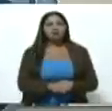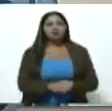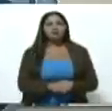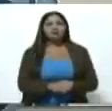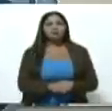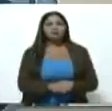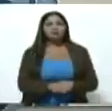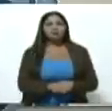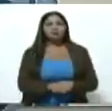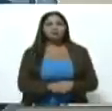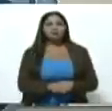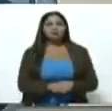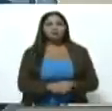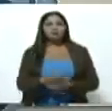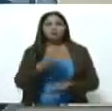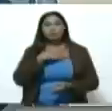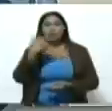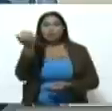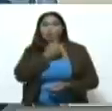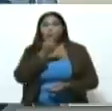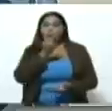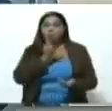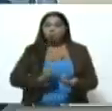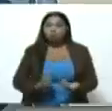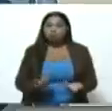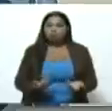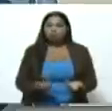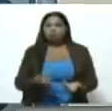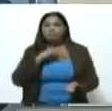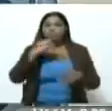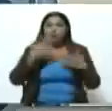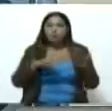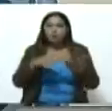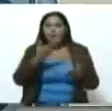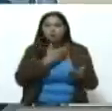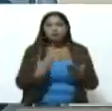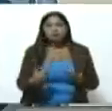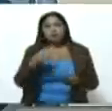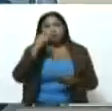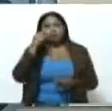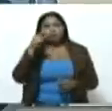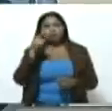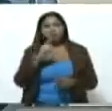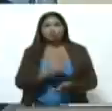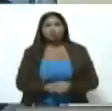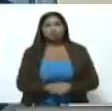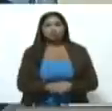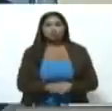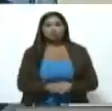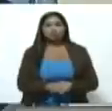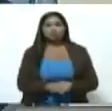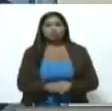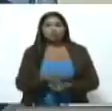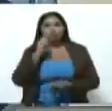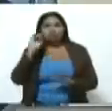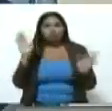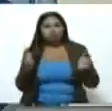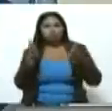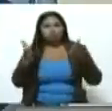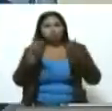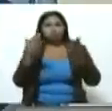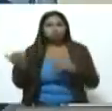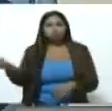Moro, para asesinarlo. Eso simple y llanamente es una apología al delito